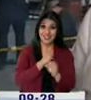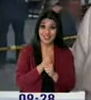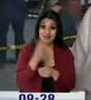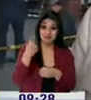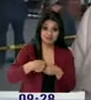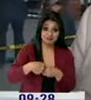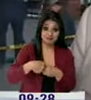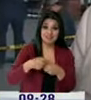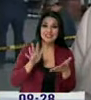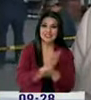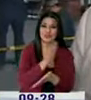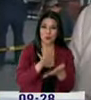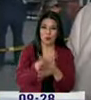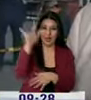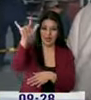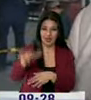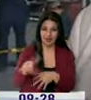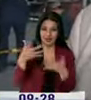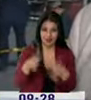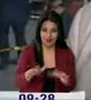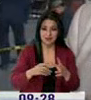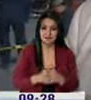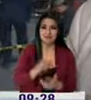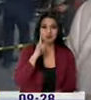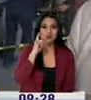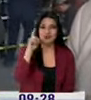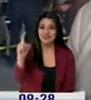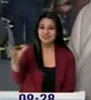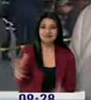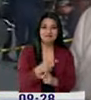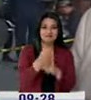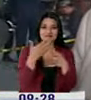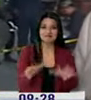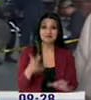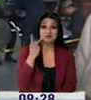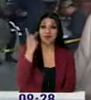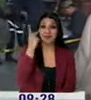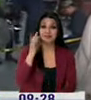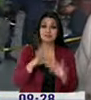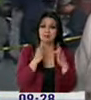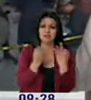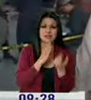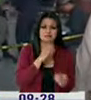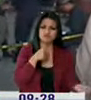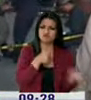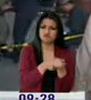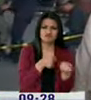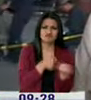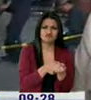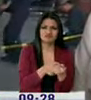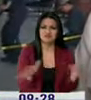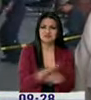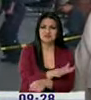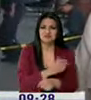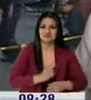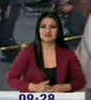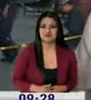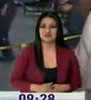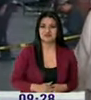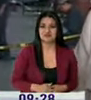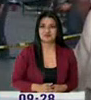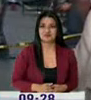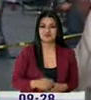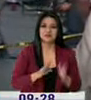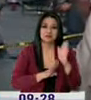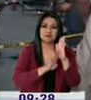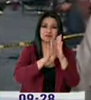medio y ingresó a la Escuela Cosme Renela. Fue su sueño. Nosotros como padres, como familia, le hemos apoyado al 100% y cada